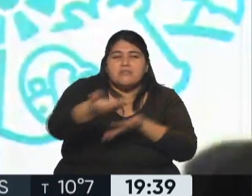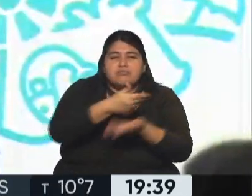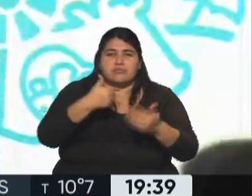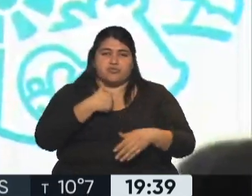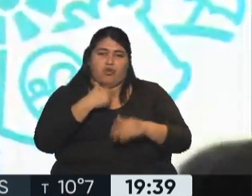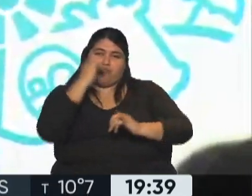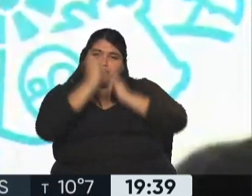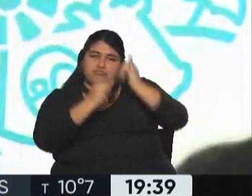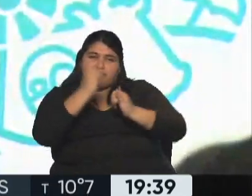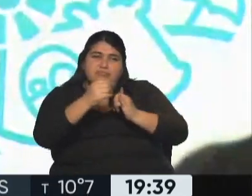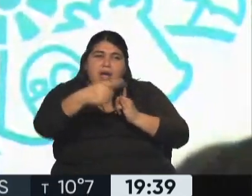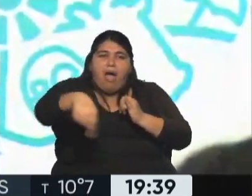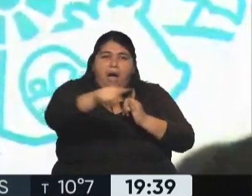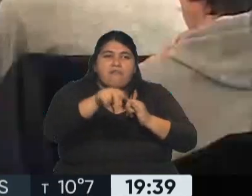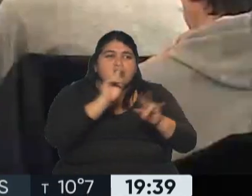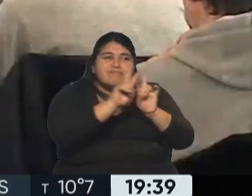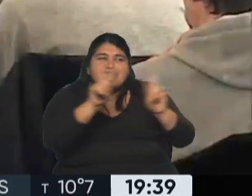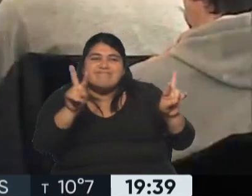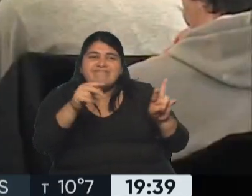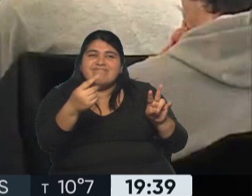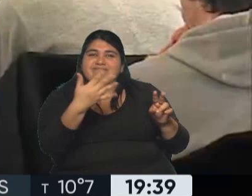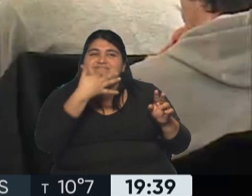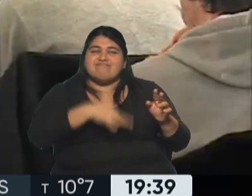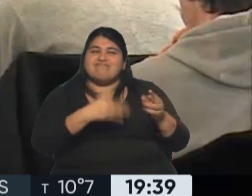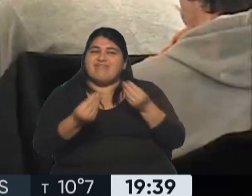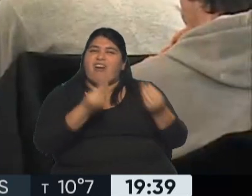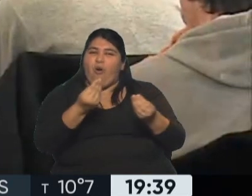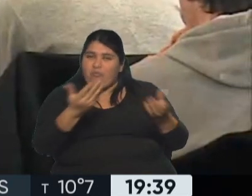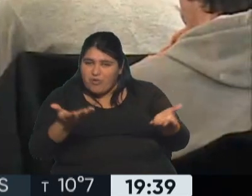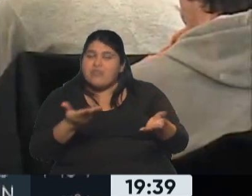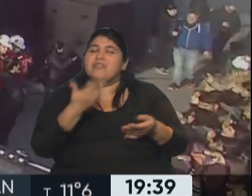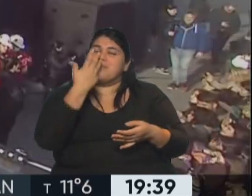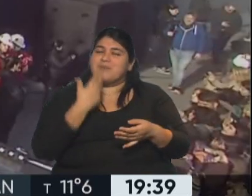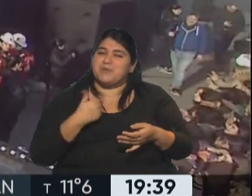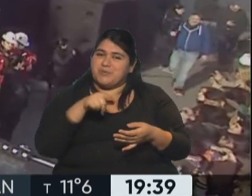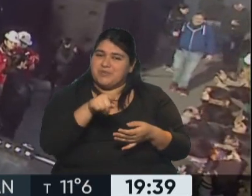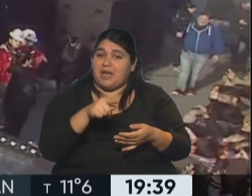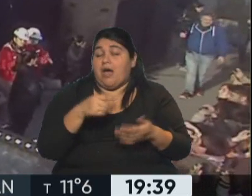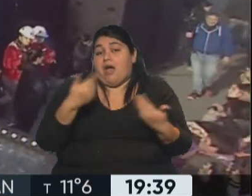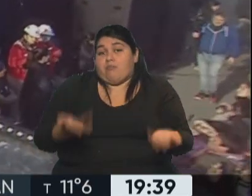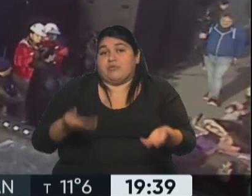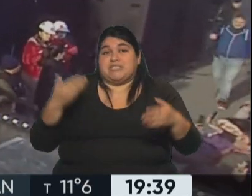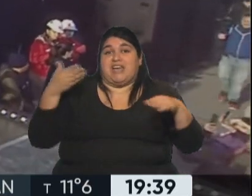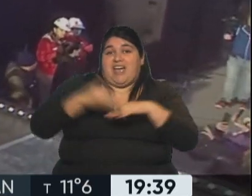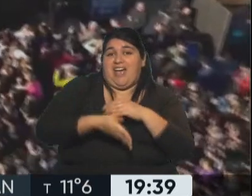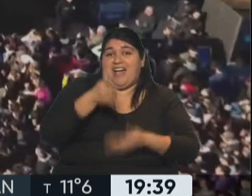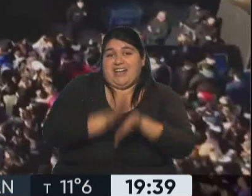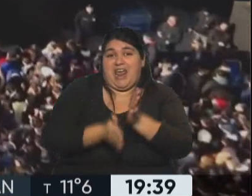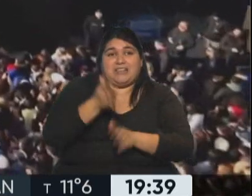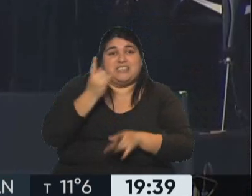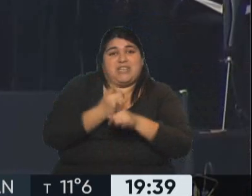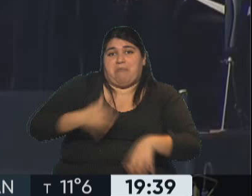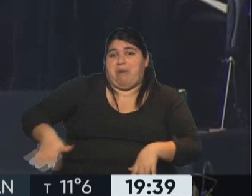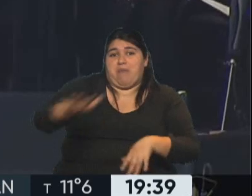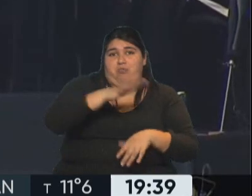lo que lo que traigo para para decir sí que sí y bueno Y aparte es gratis para para todo el pueblo siempre